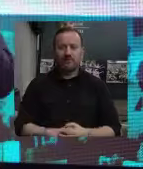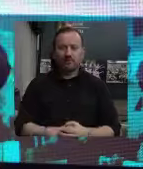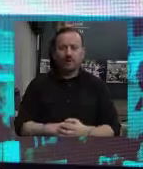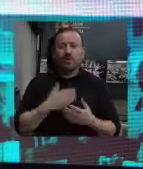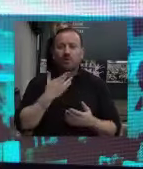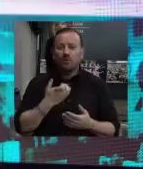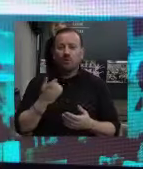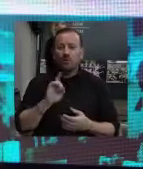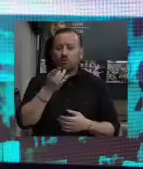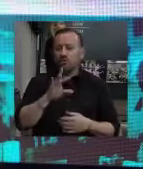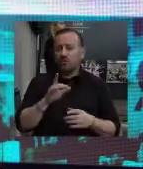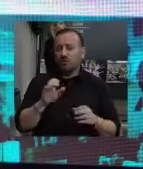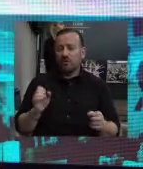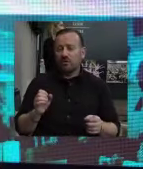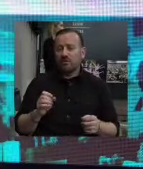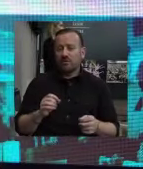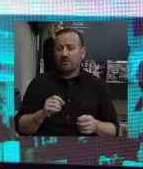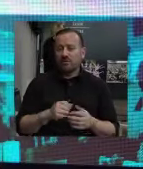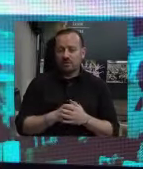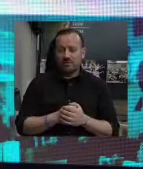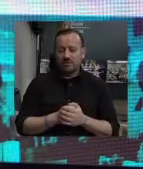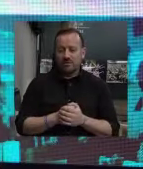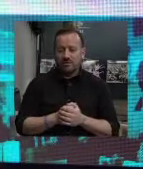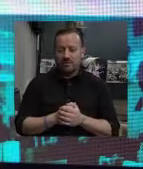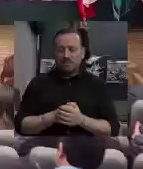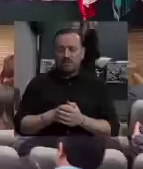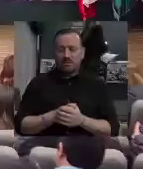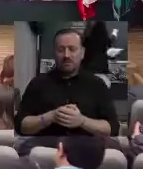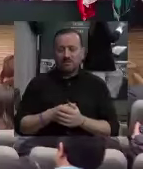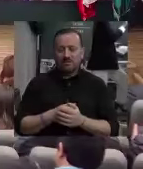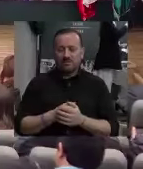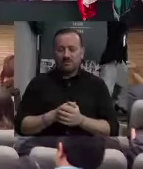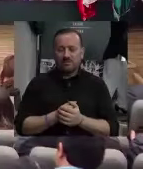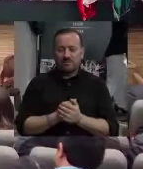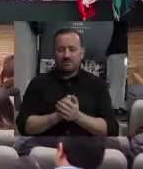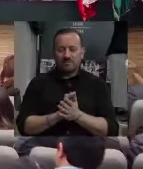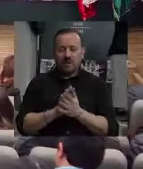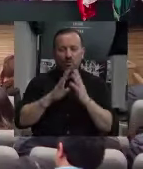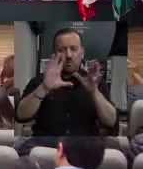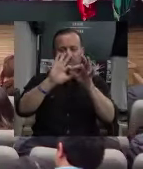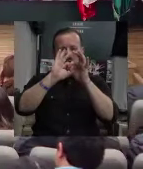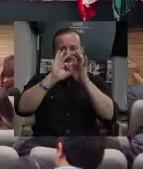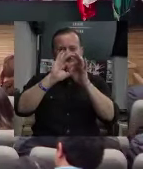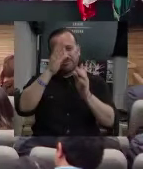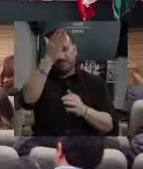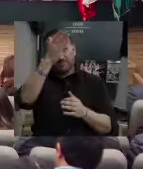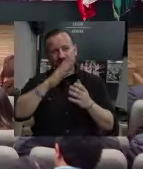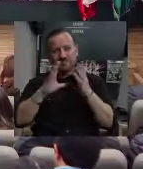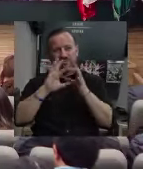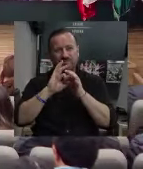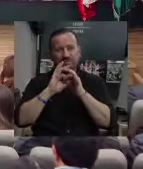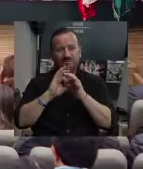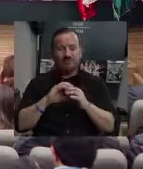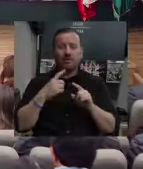Porque no solo de pan pero también de pan eh Muchas gracias a ti